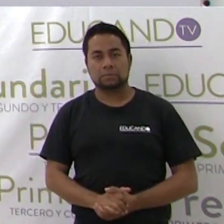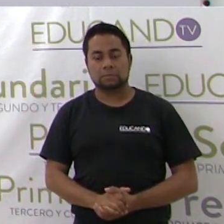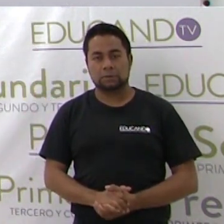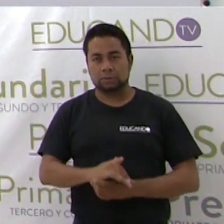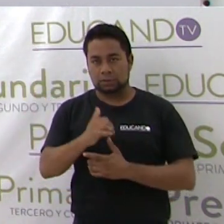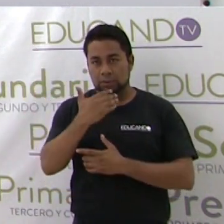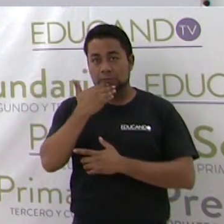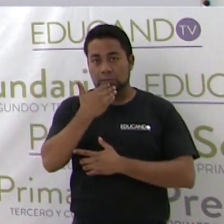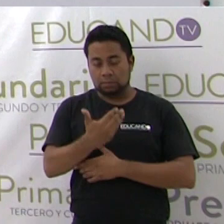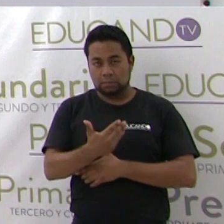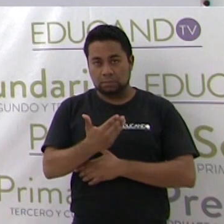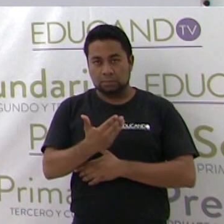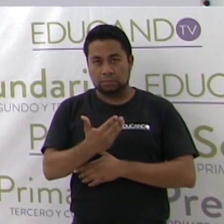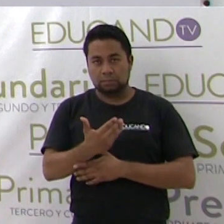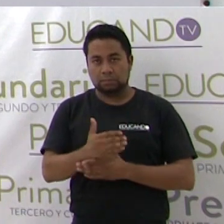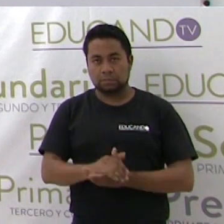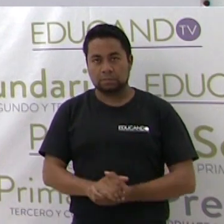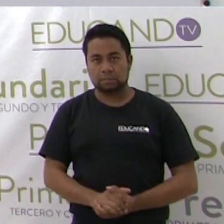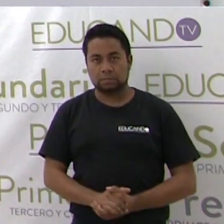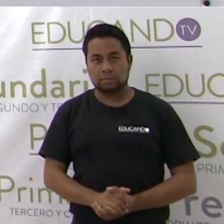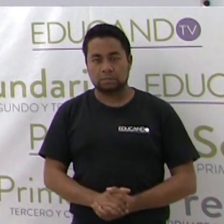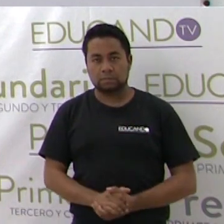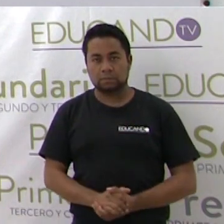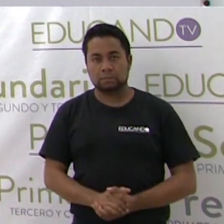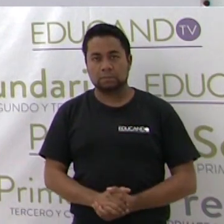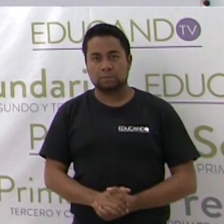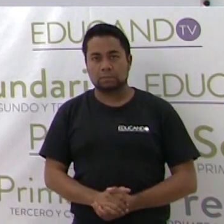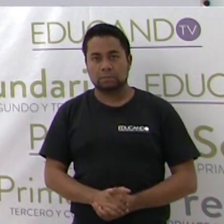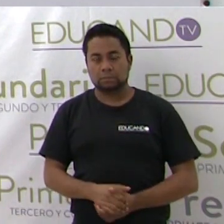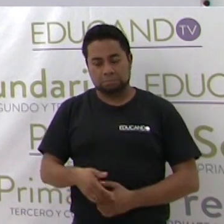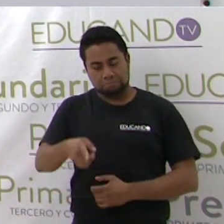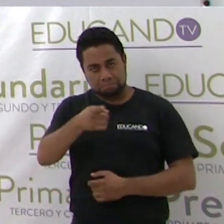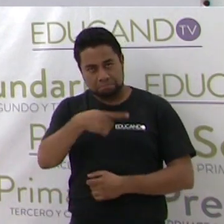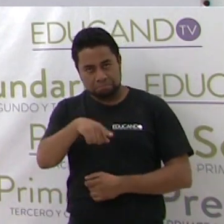bien, que se